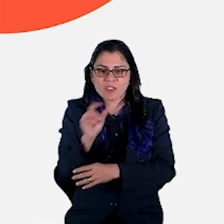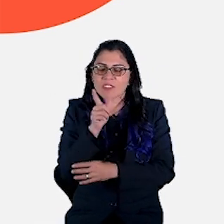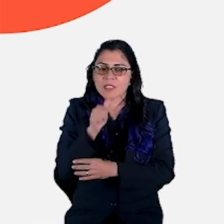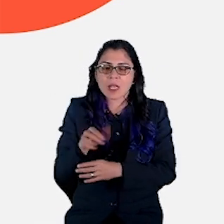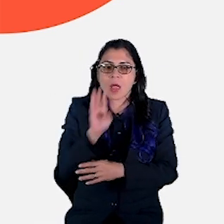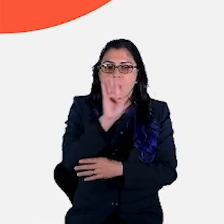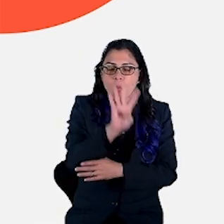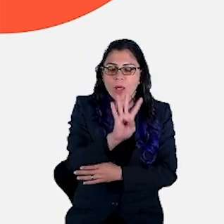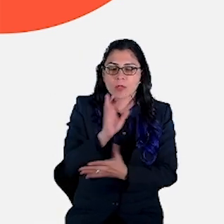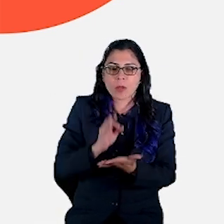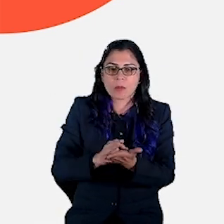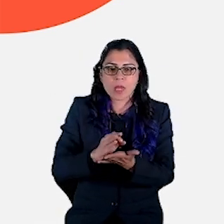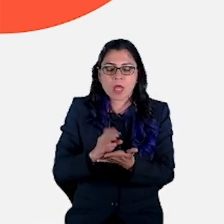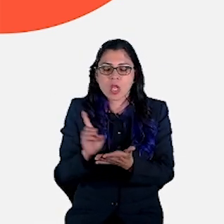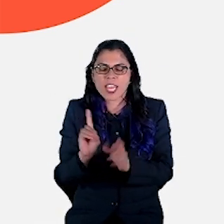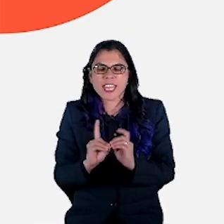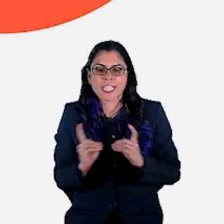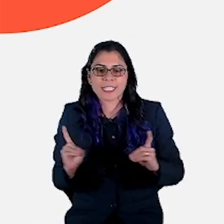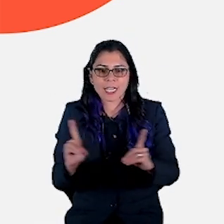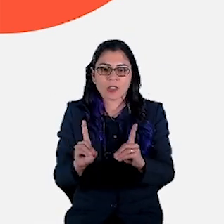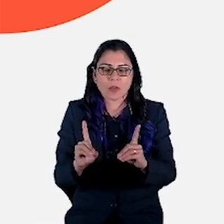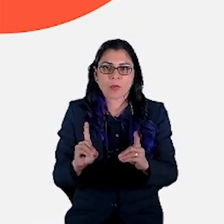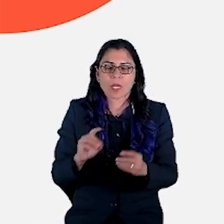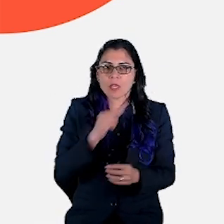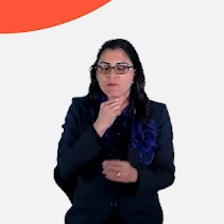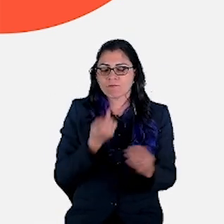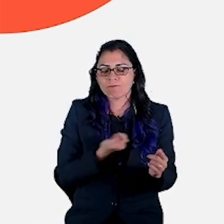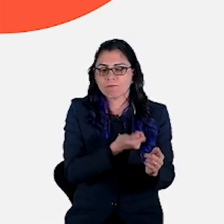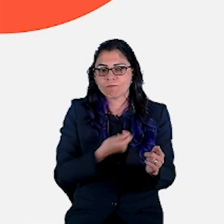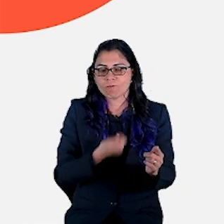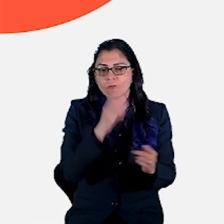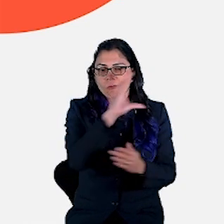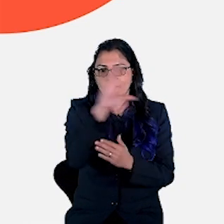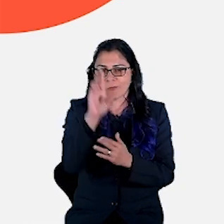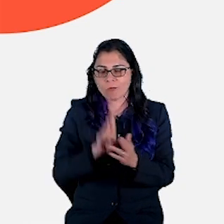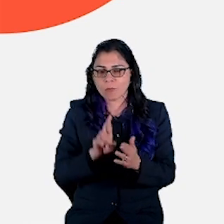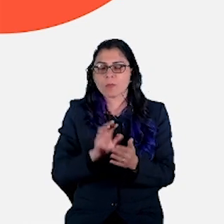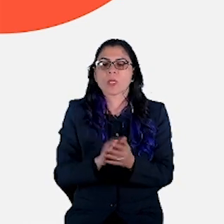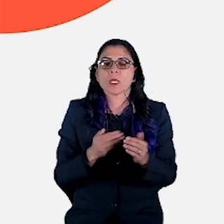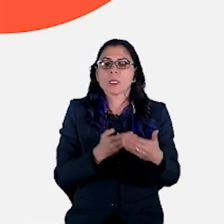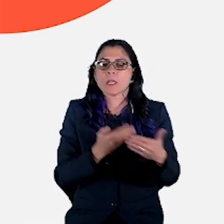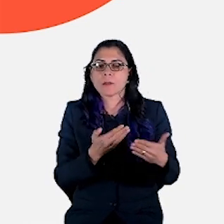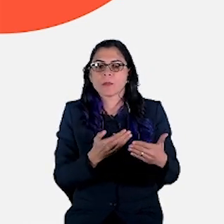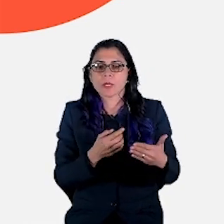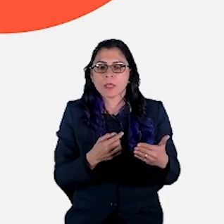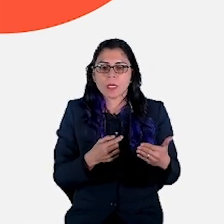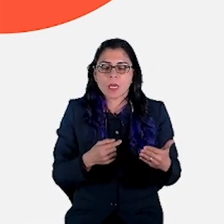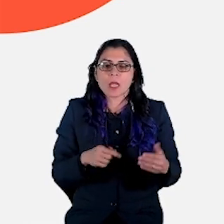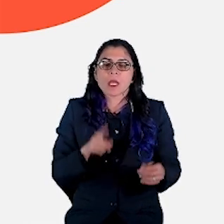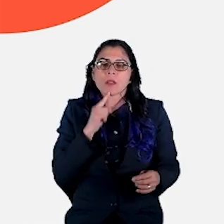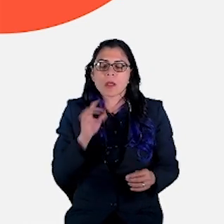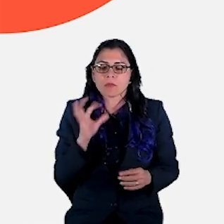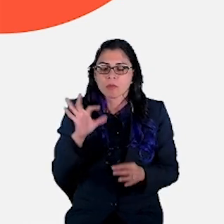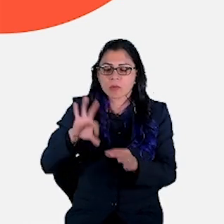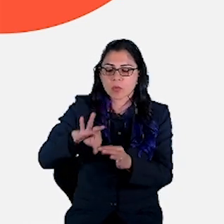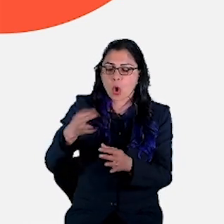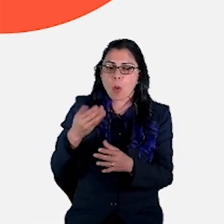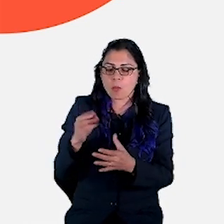cuatro distritos en la frontera con Costa Rica permite conocer de su forma de